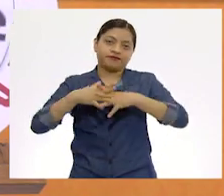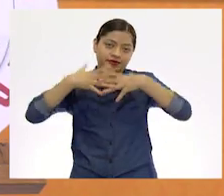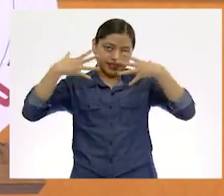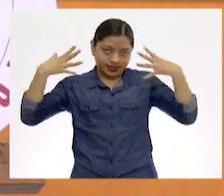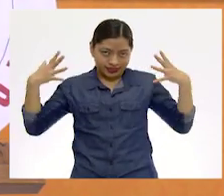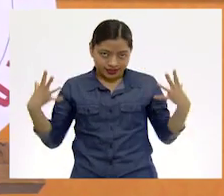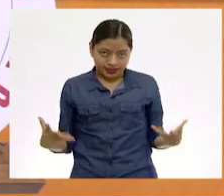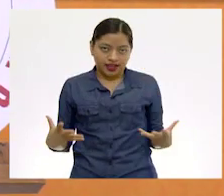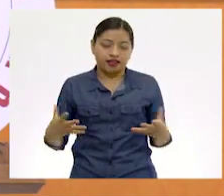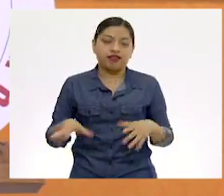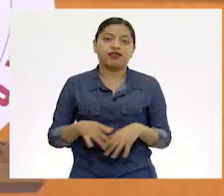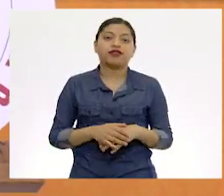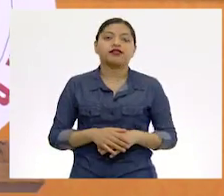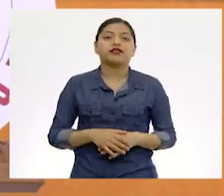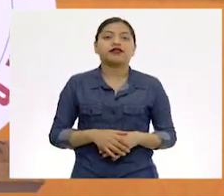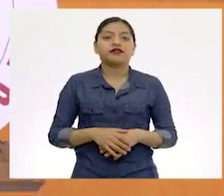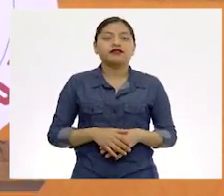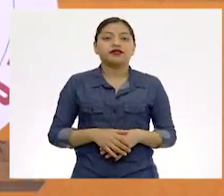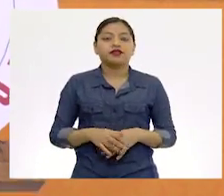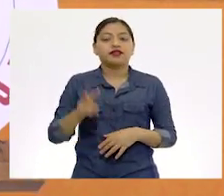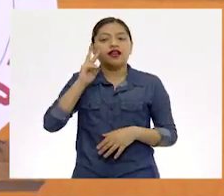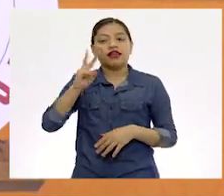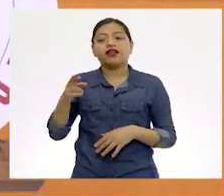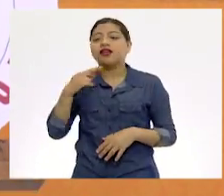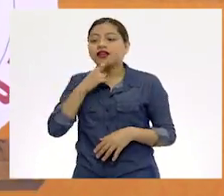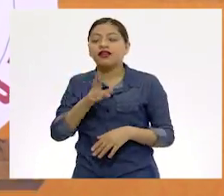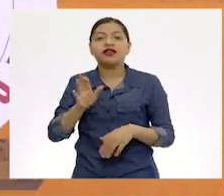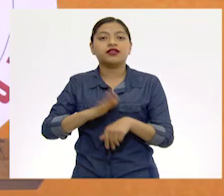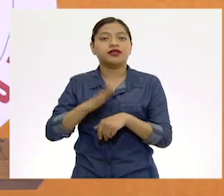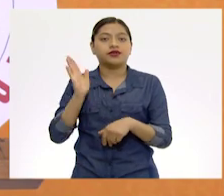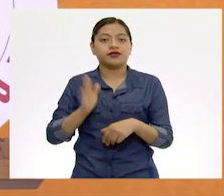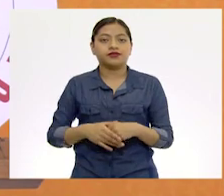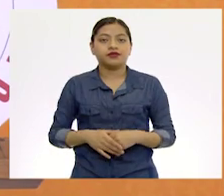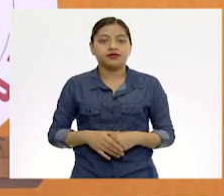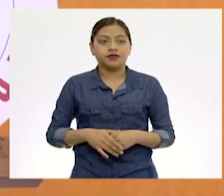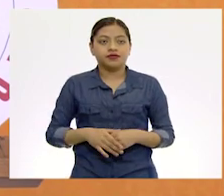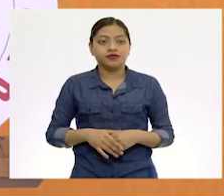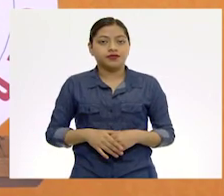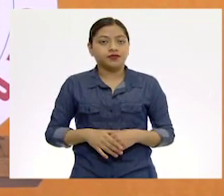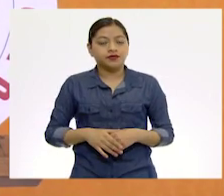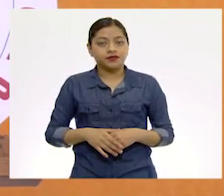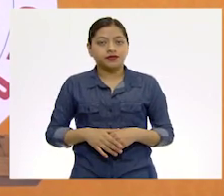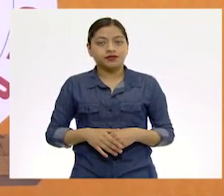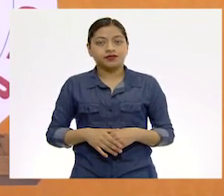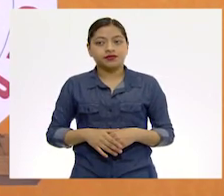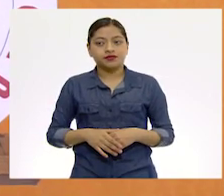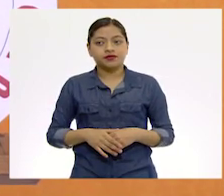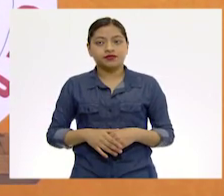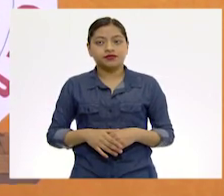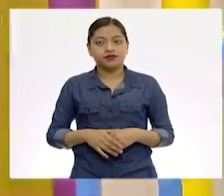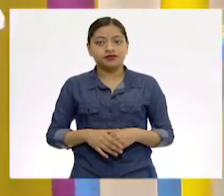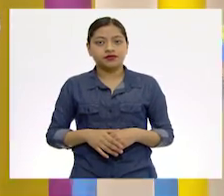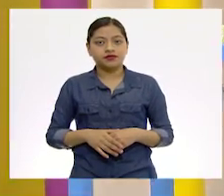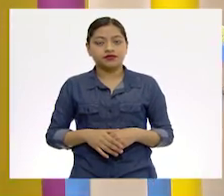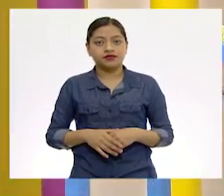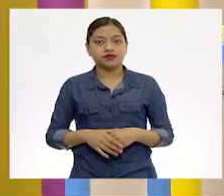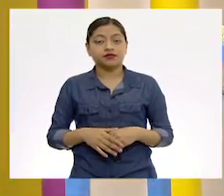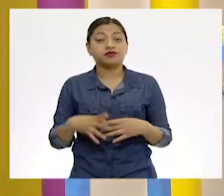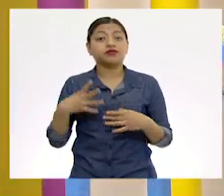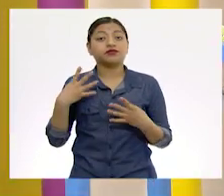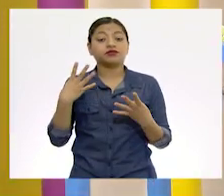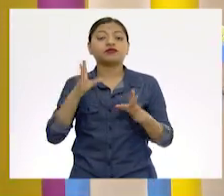para poderlo identificar mucho más rápido. Aquí es donde nada, en nuestro organizador. Con eso ya tenemos